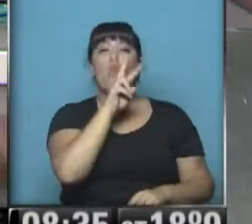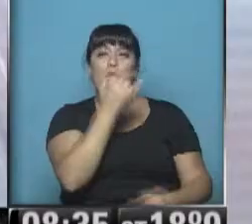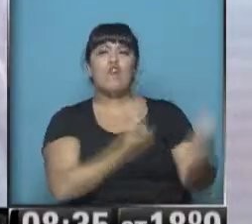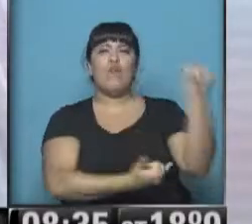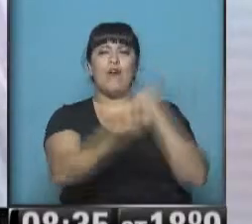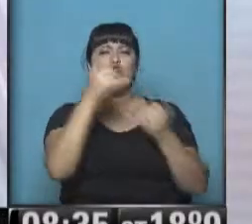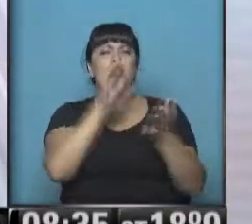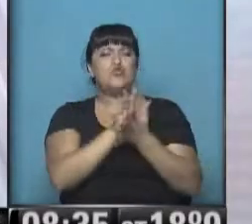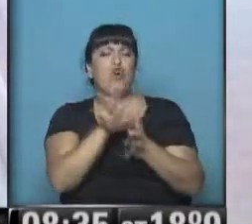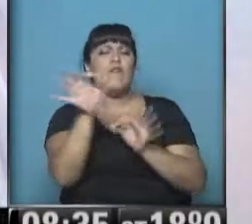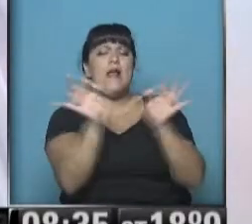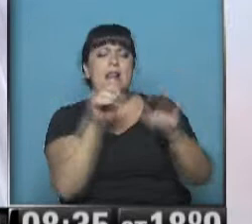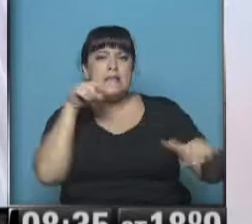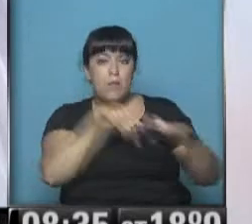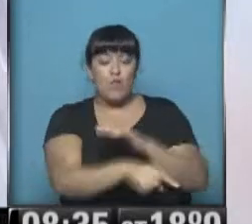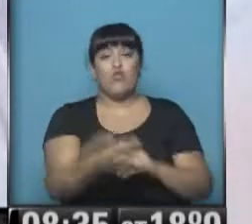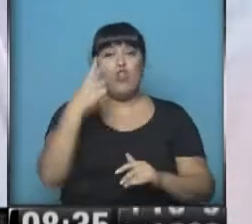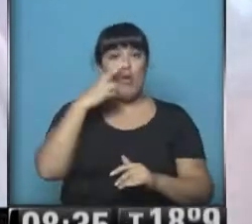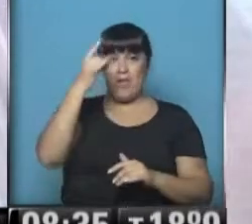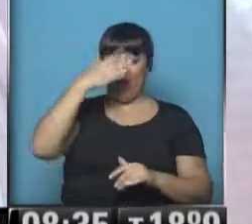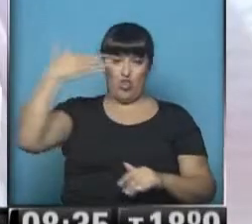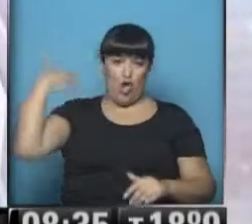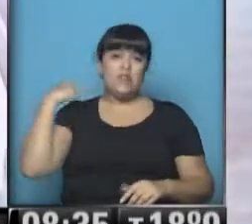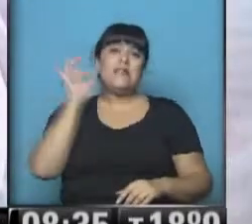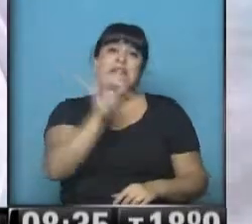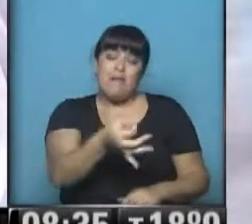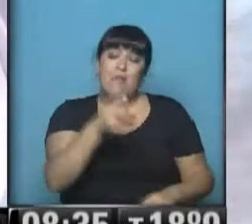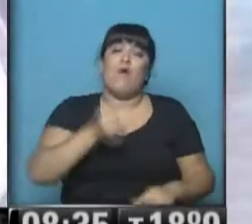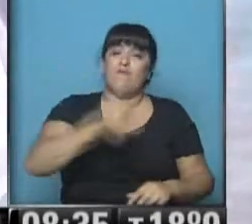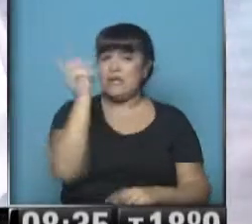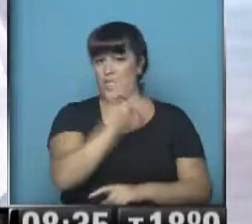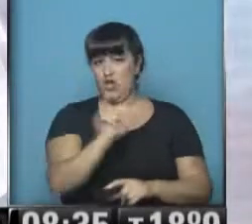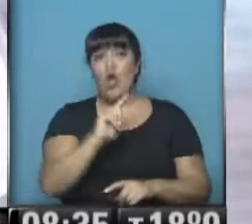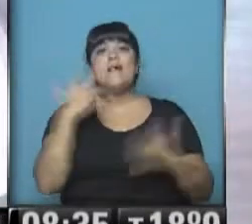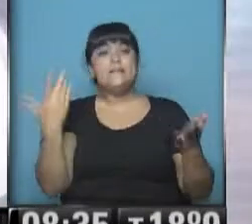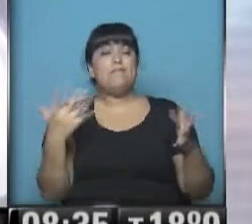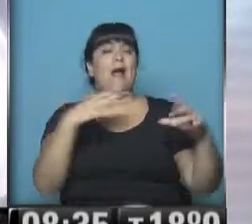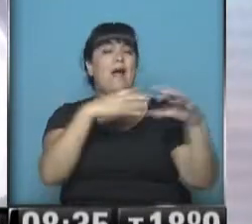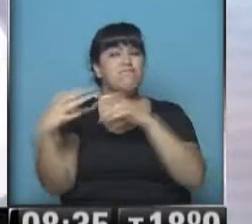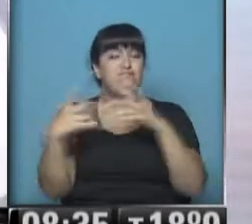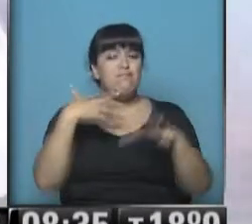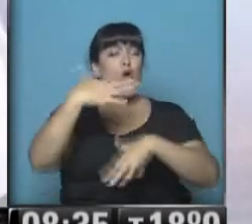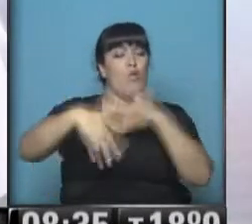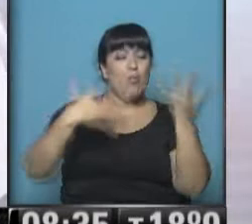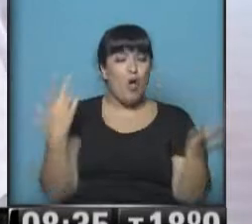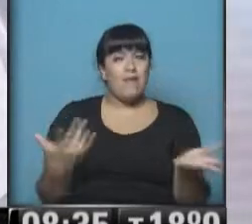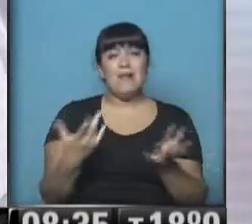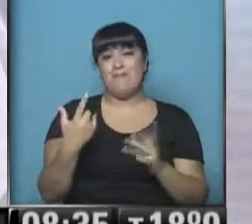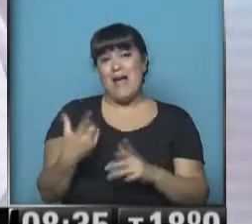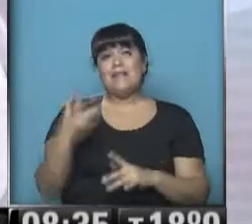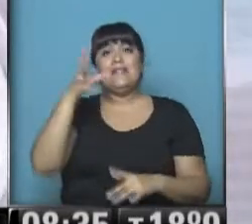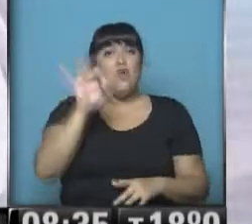clave thelma desde 2012 se viene trabajando sabemos que no es fácil un proceso para poner fin a un conflicto armado que lleva más de medio siglo